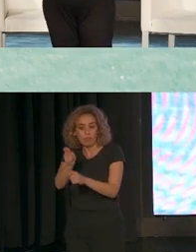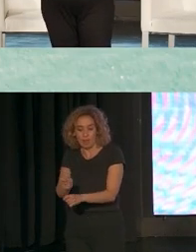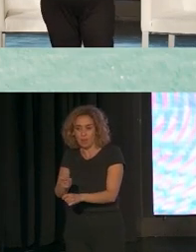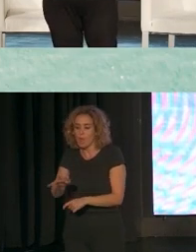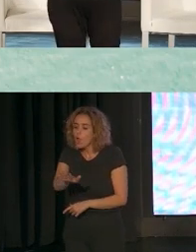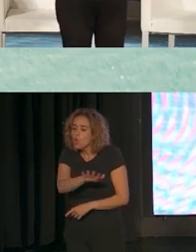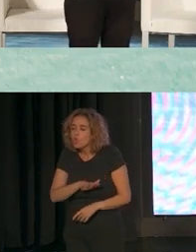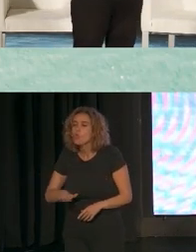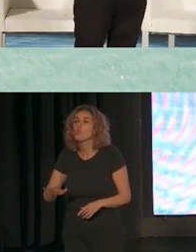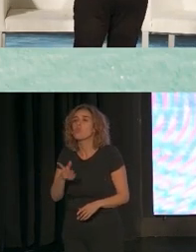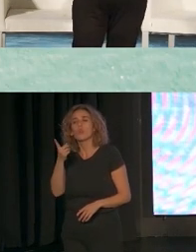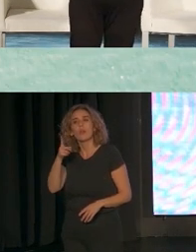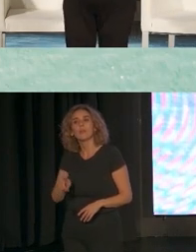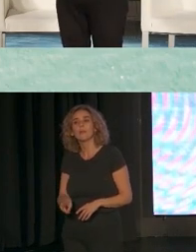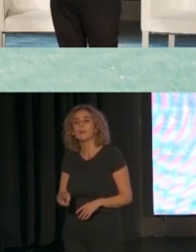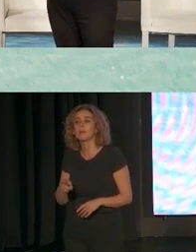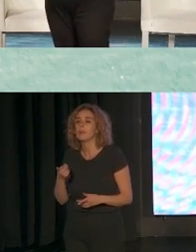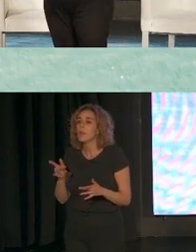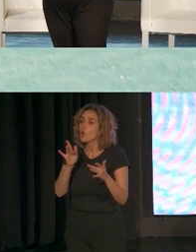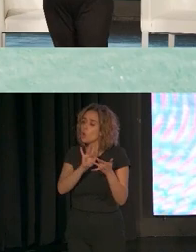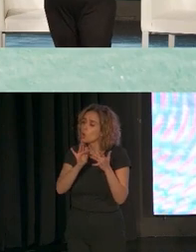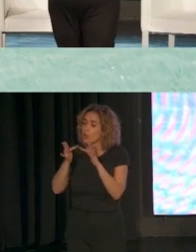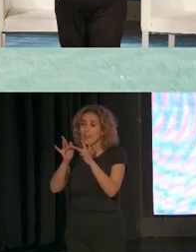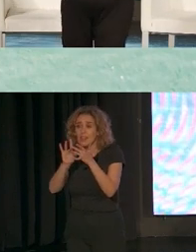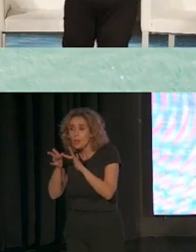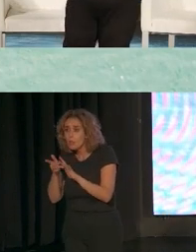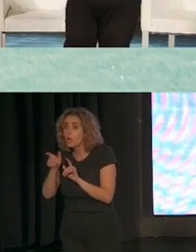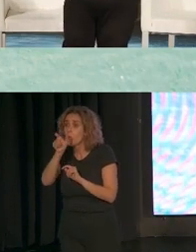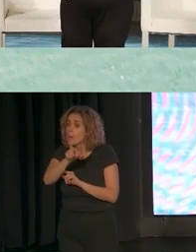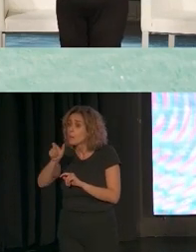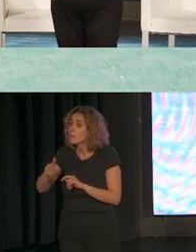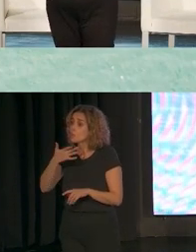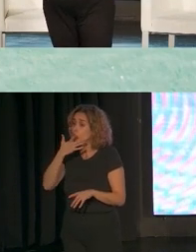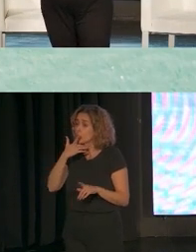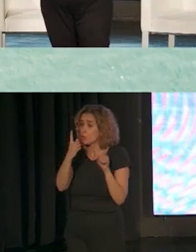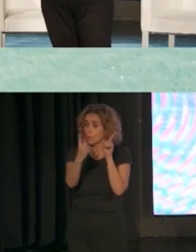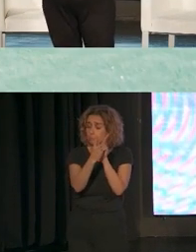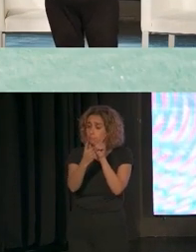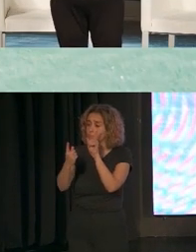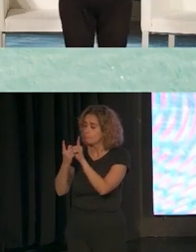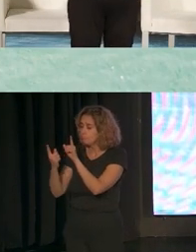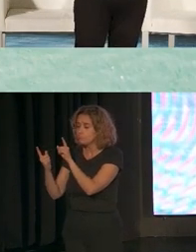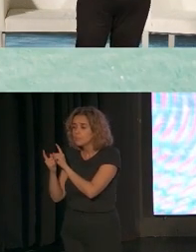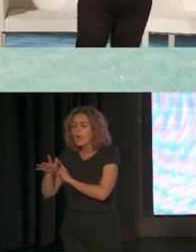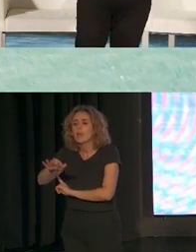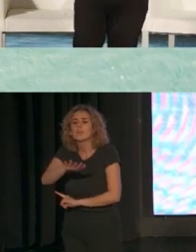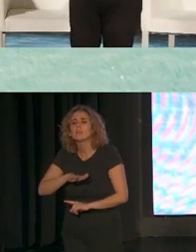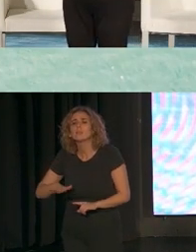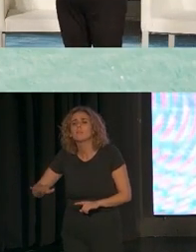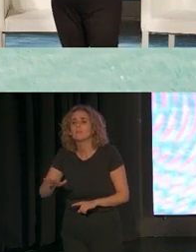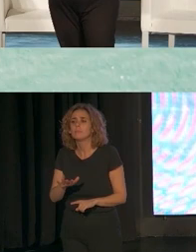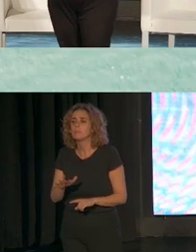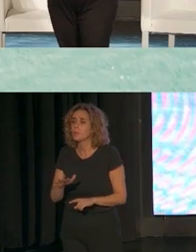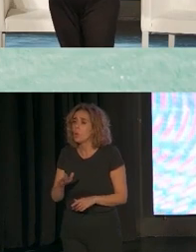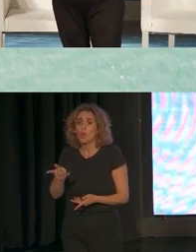es el espacio donde se dan las relaciones y podemos conocer a otras personas es el espacio también donde